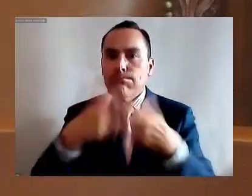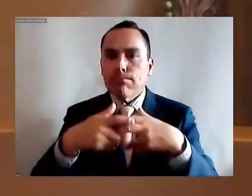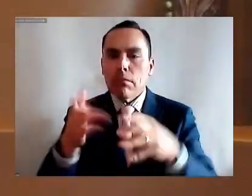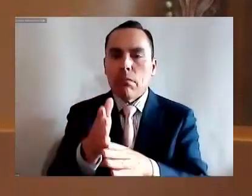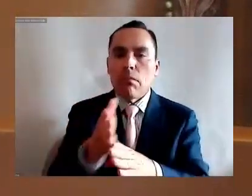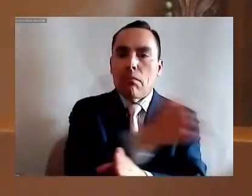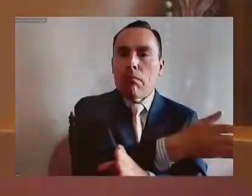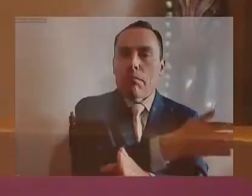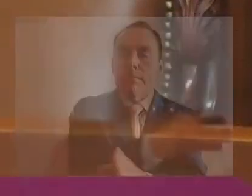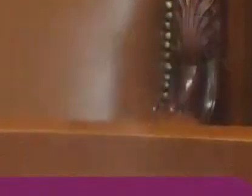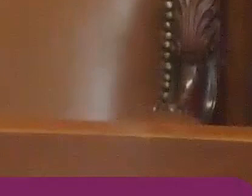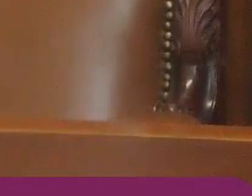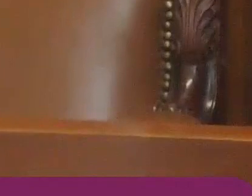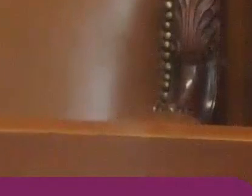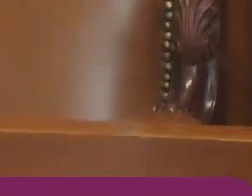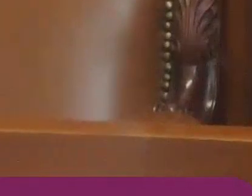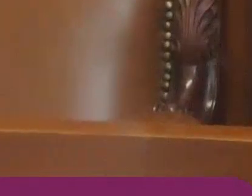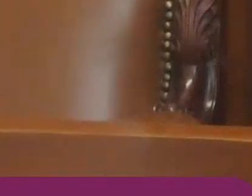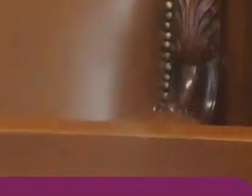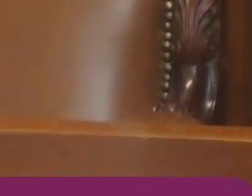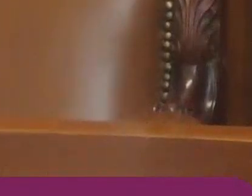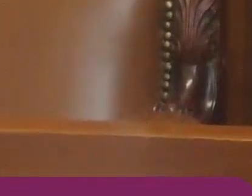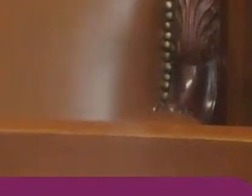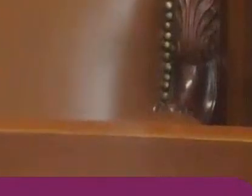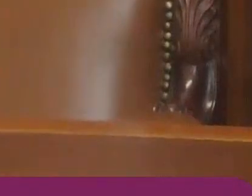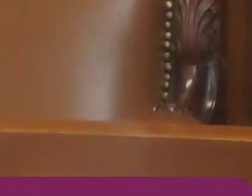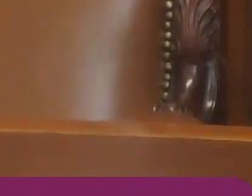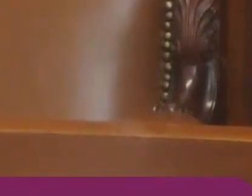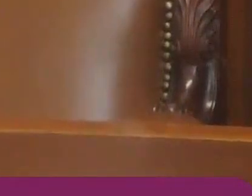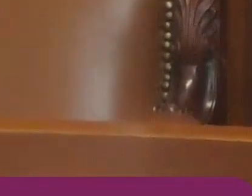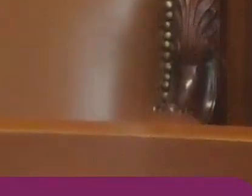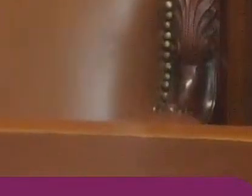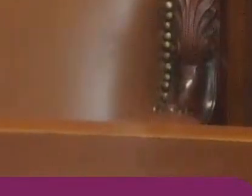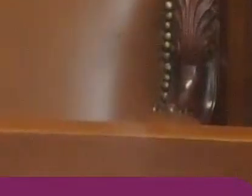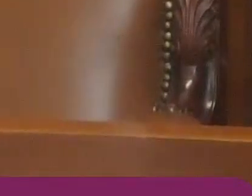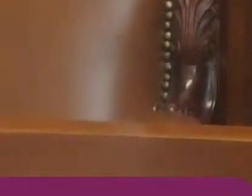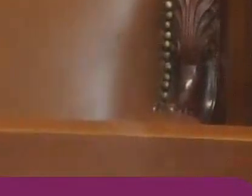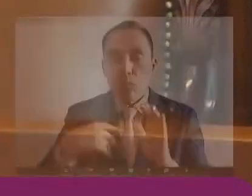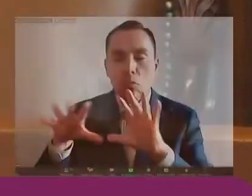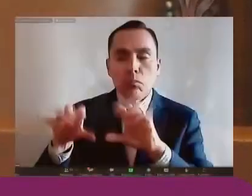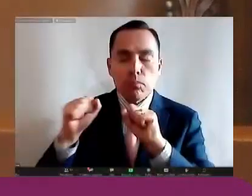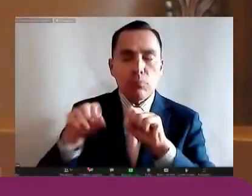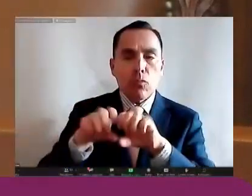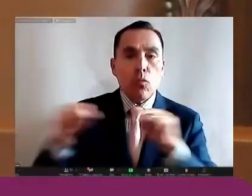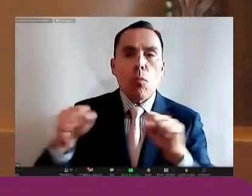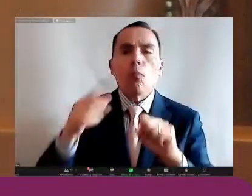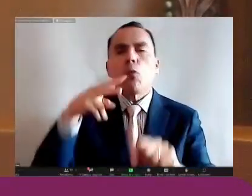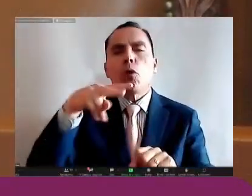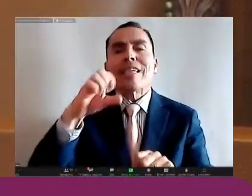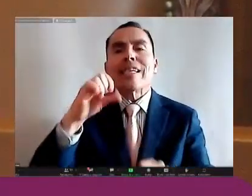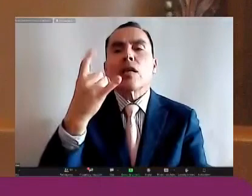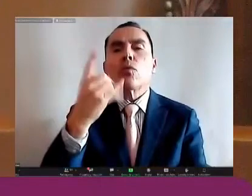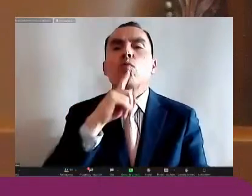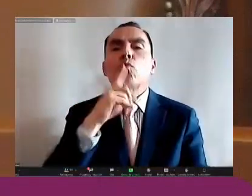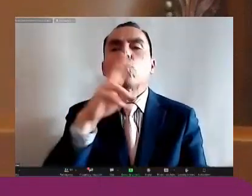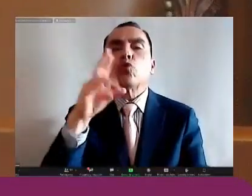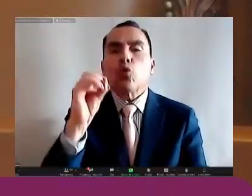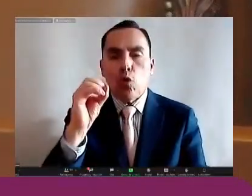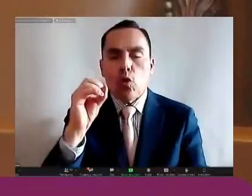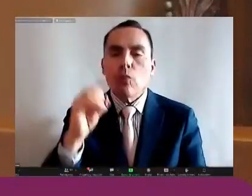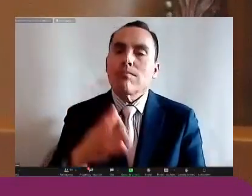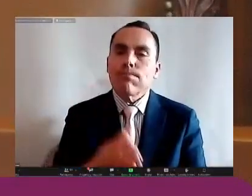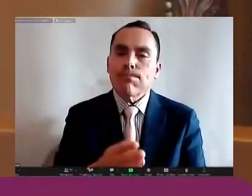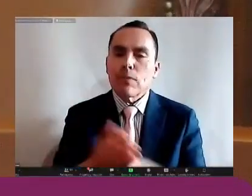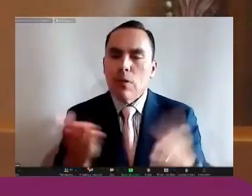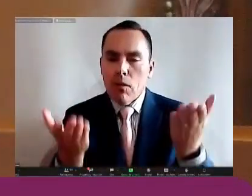es un área del derecho que tiene categorías que nosotros asumimos típicamente como neutras, ¿verdad? El propietario, el